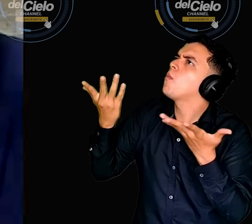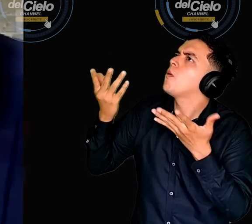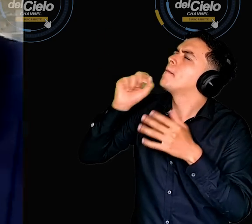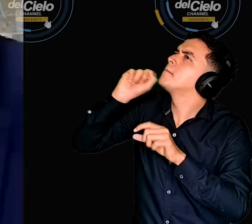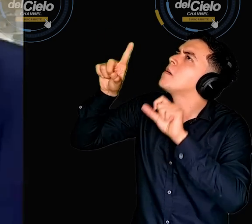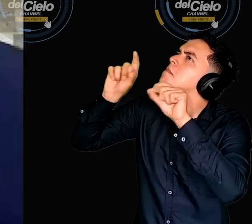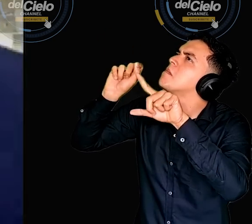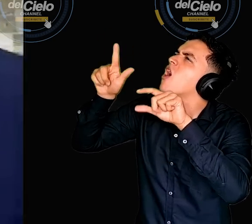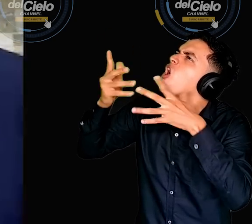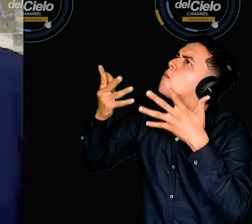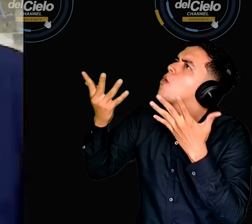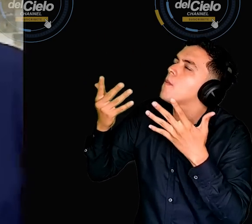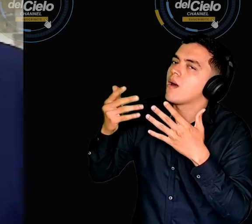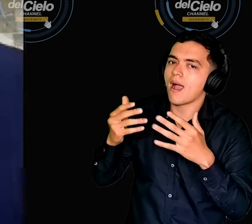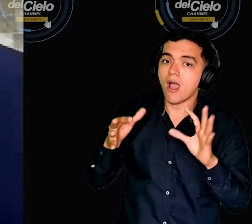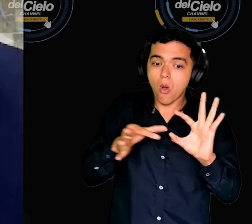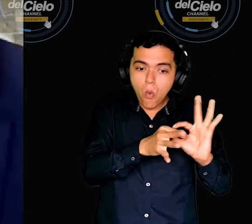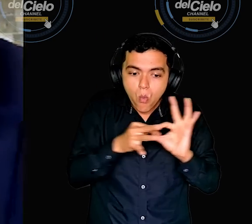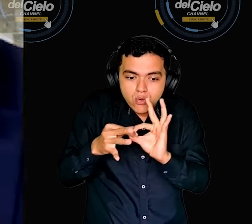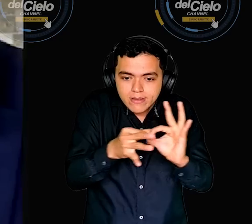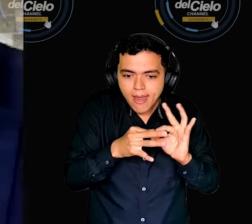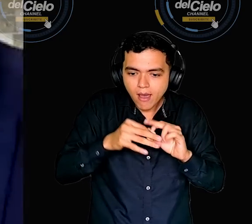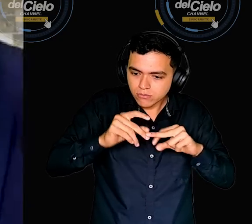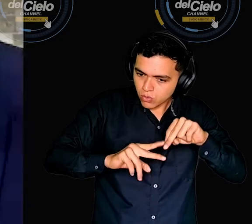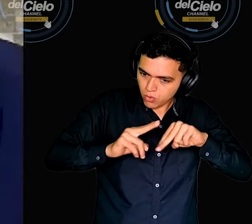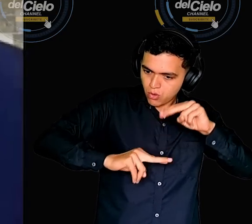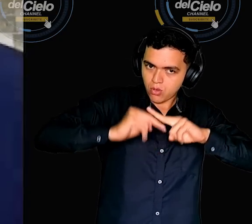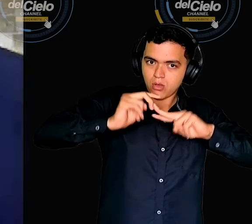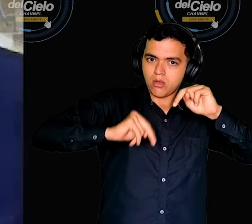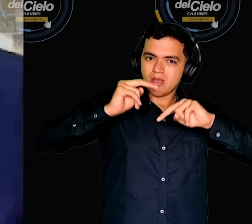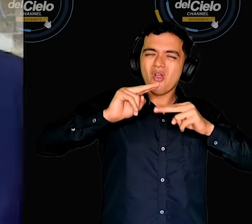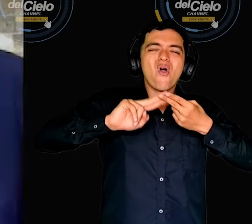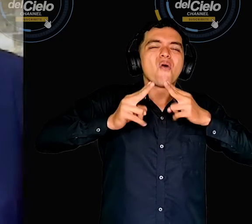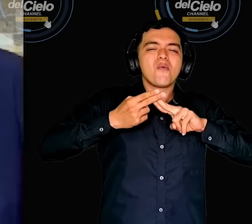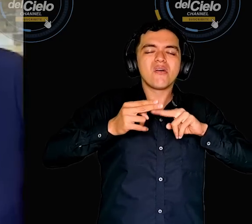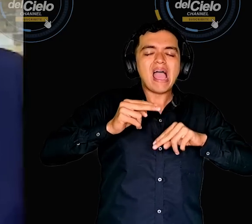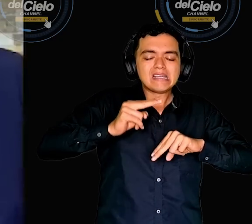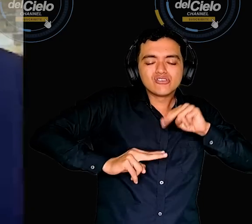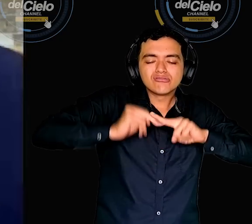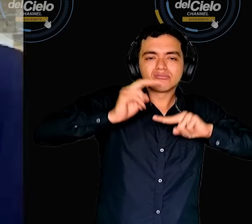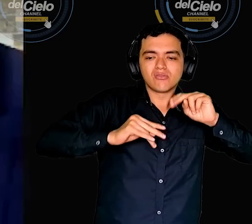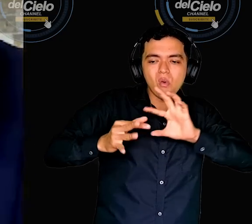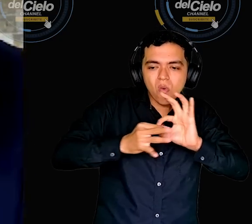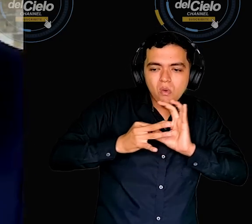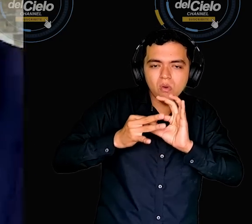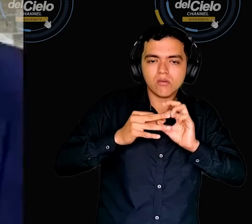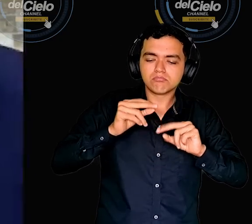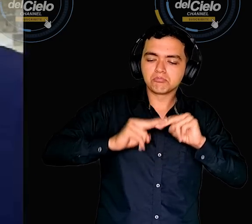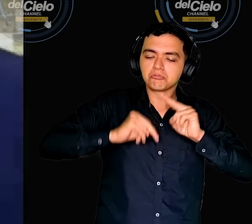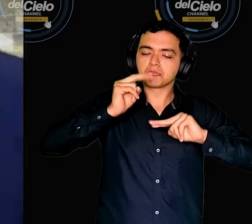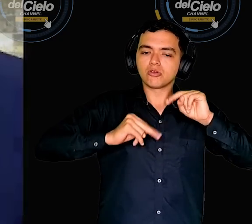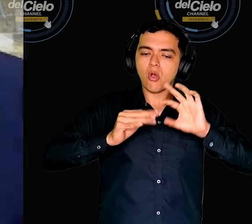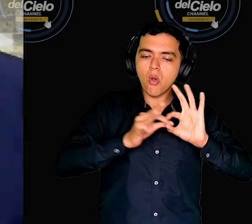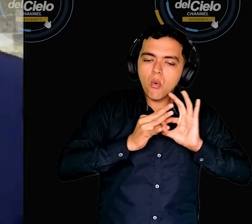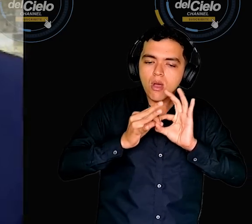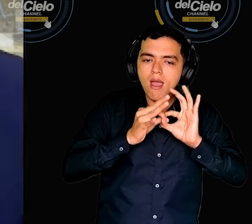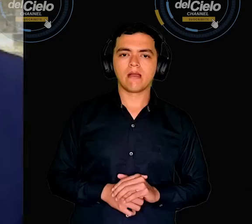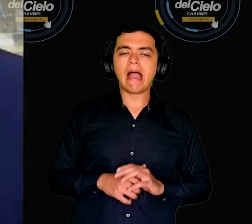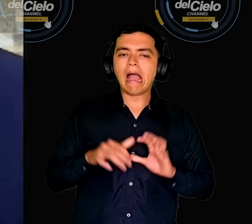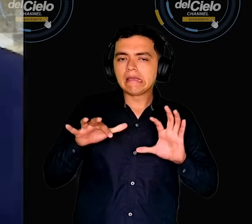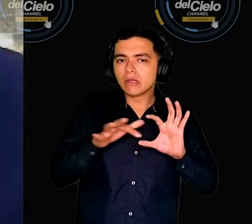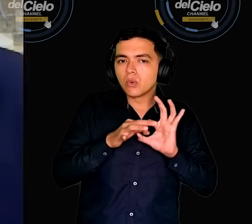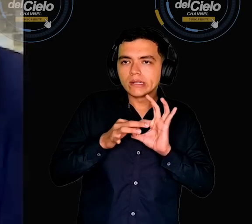muy bonito y era consentido. Nunca su papá le dijo, no hagas eso, que eso está mal. Él le parecía,